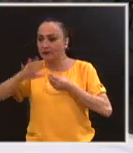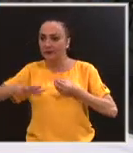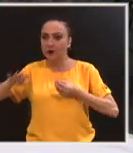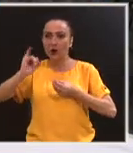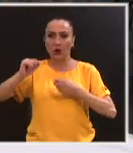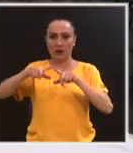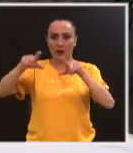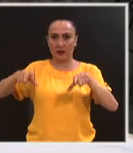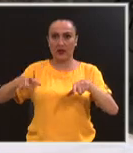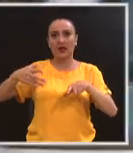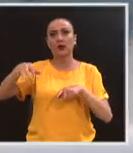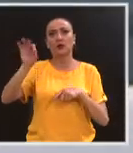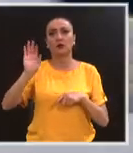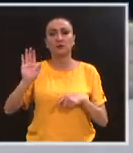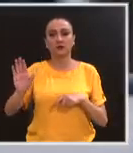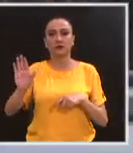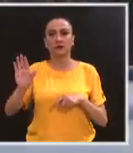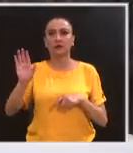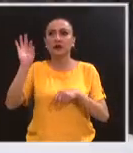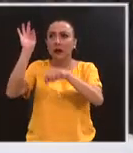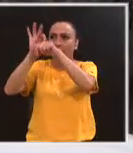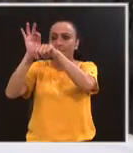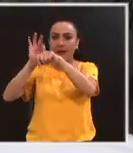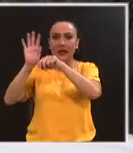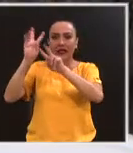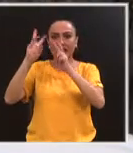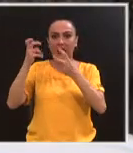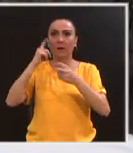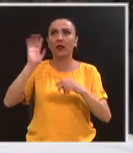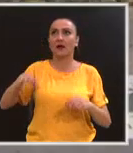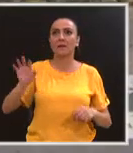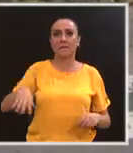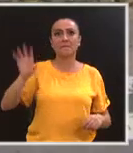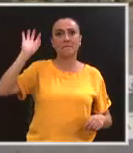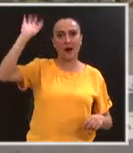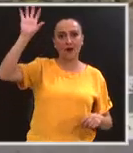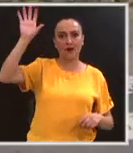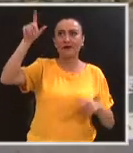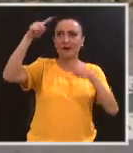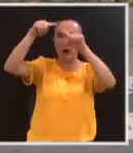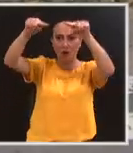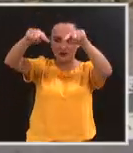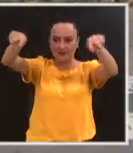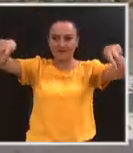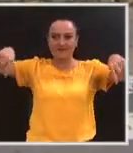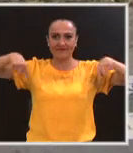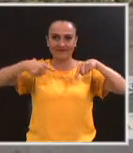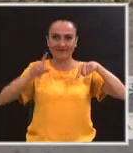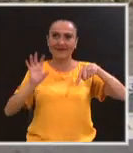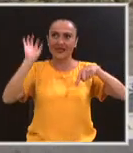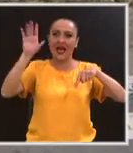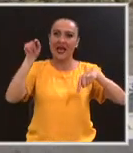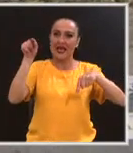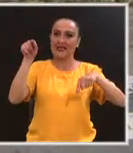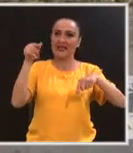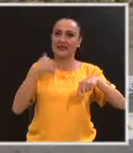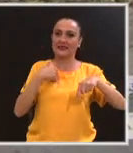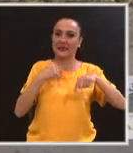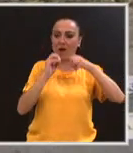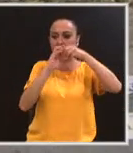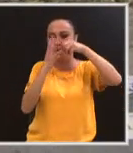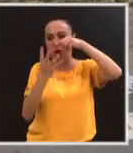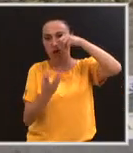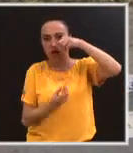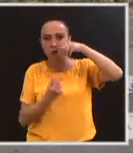canchas donde ubicamos el el Enjambre en un marco de baloncesto este y ahí quizás hubo algún